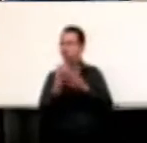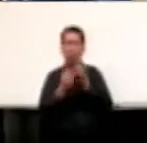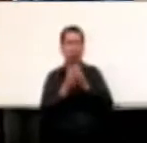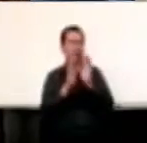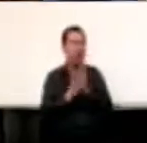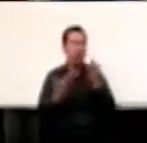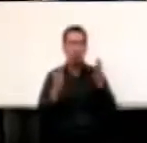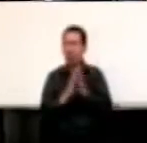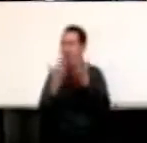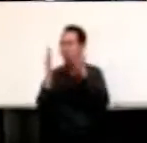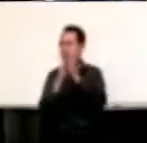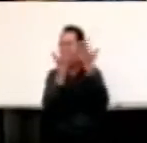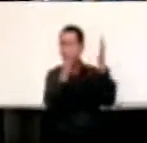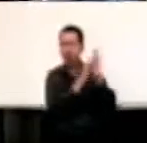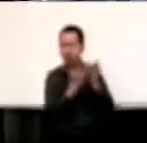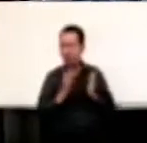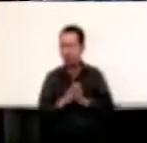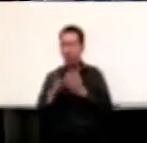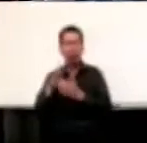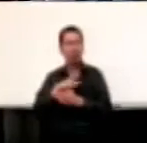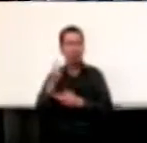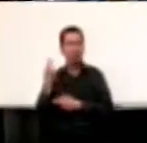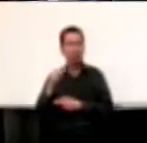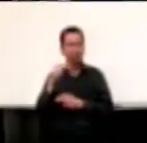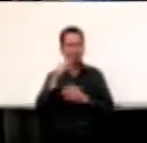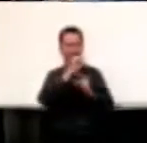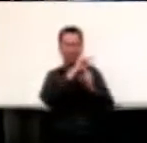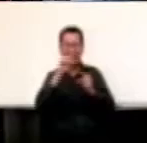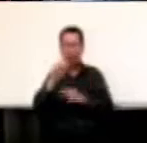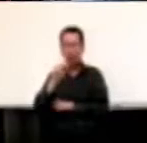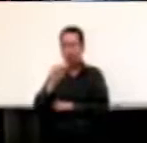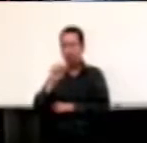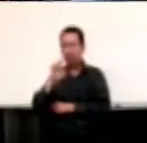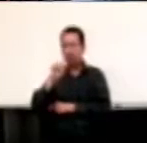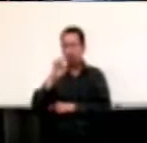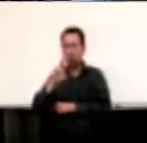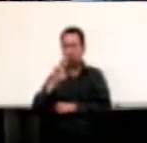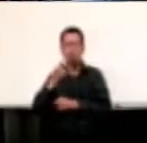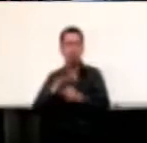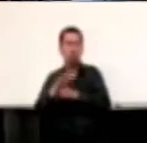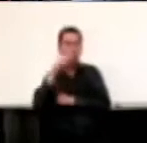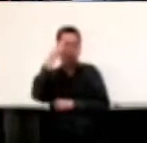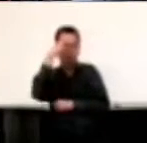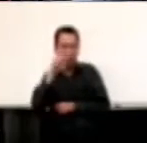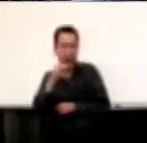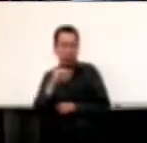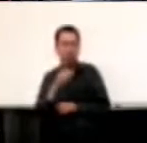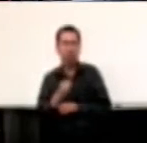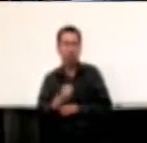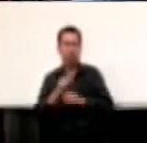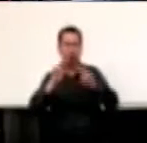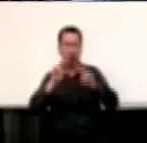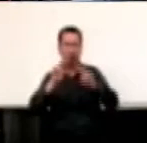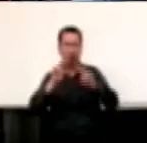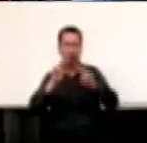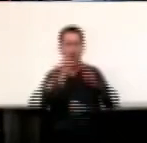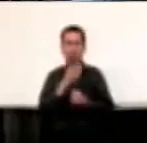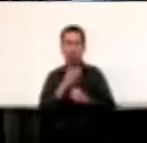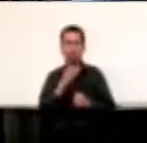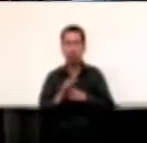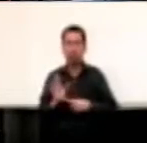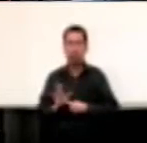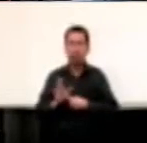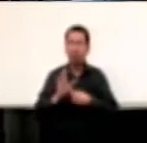artículos, libros. Hay un libro ahí por ahí que se llama El Pacto por México, donde uno se vuelve, que respeto mucho su obra, decía, bueno, esto era lo